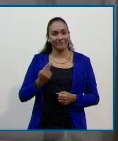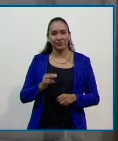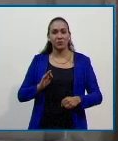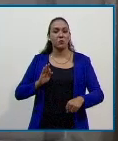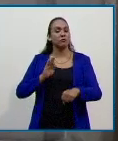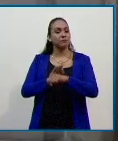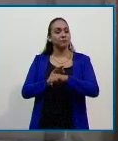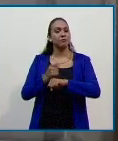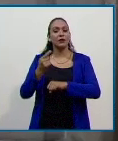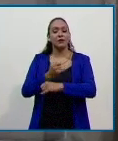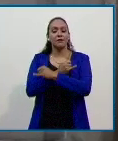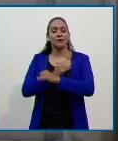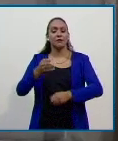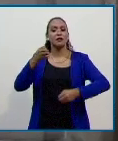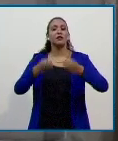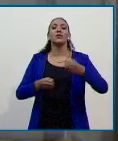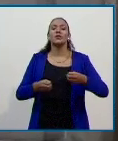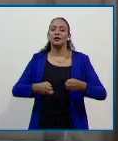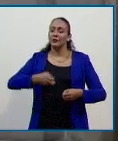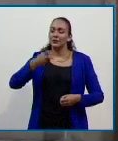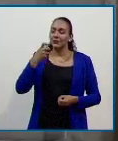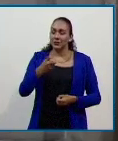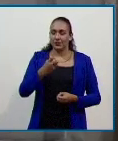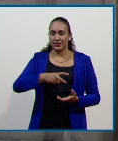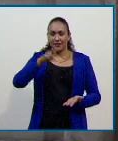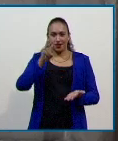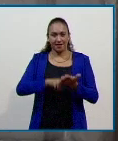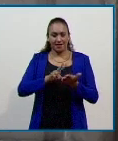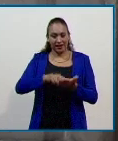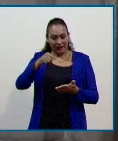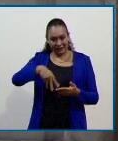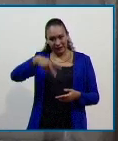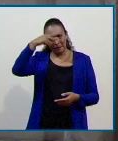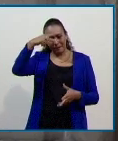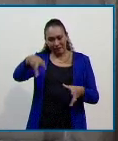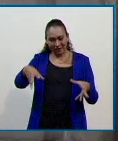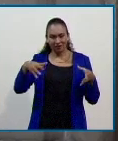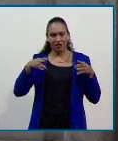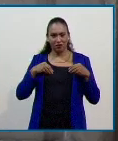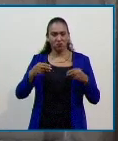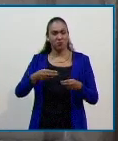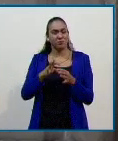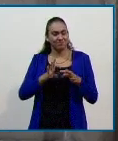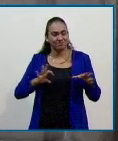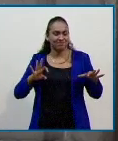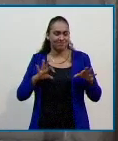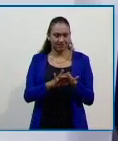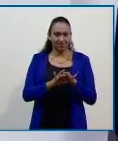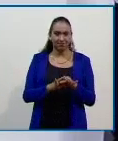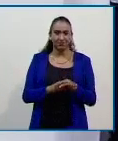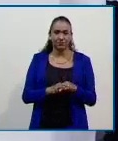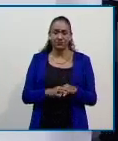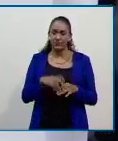judicial. Es nuestro patrimonio, es un patrimonio de la